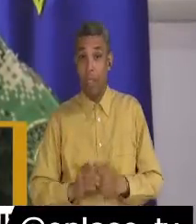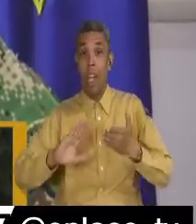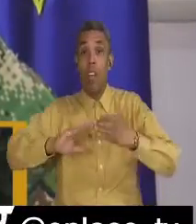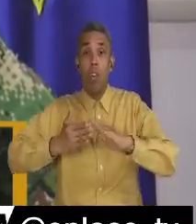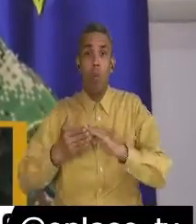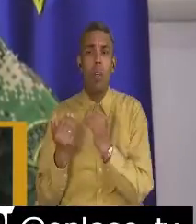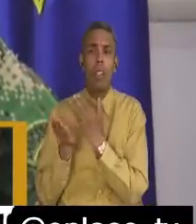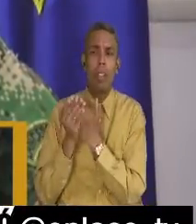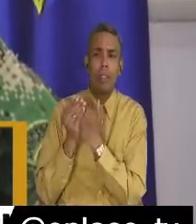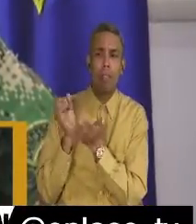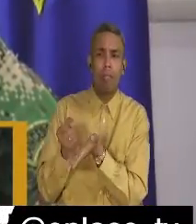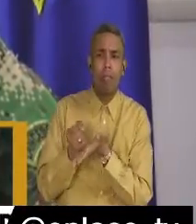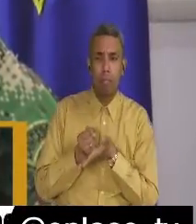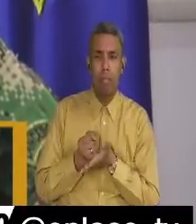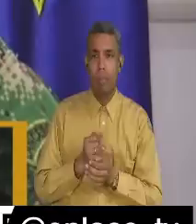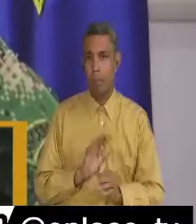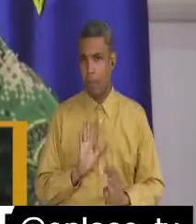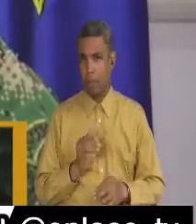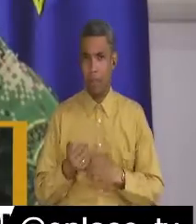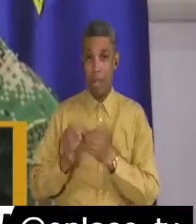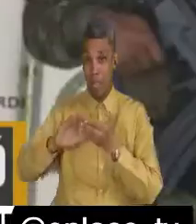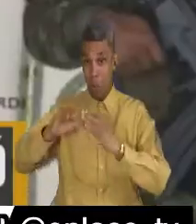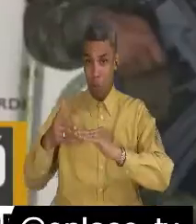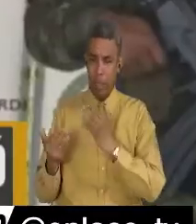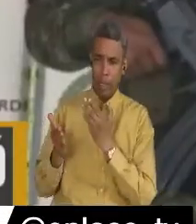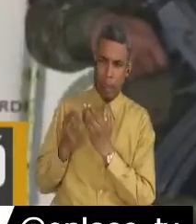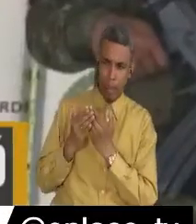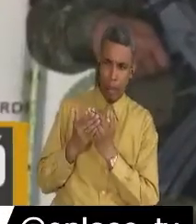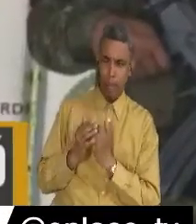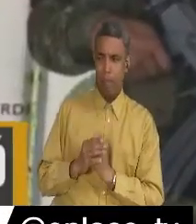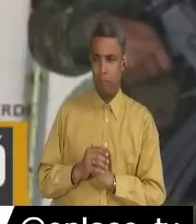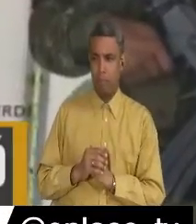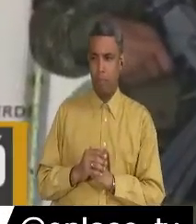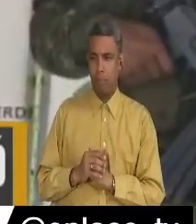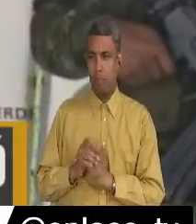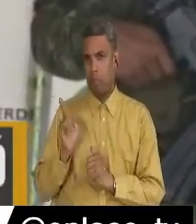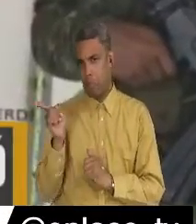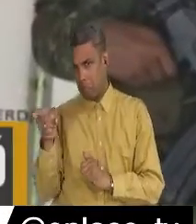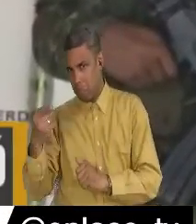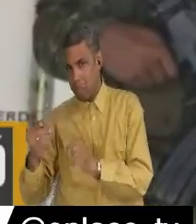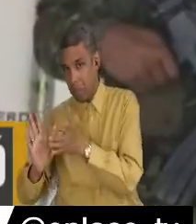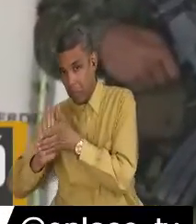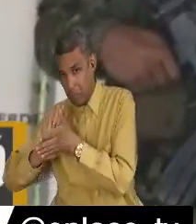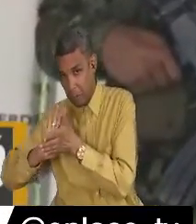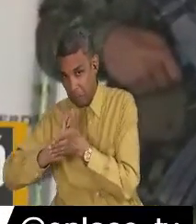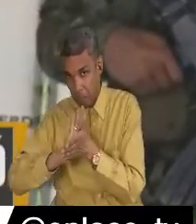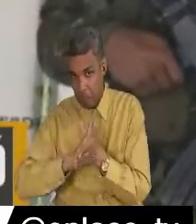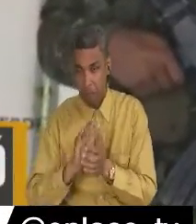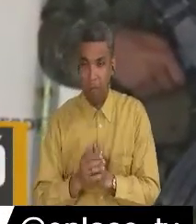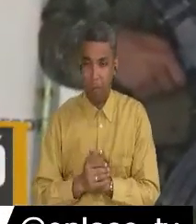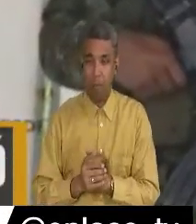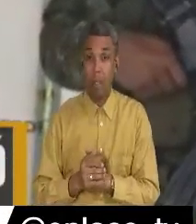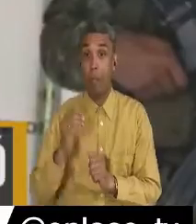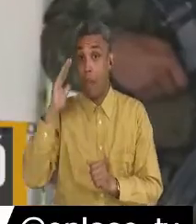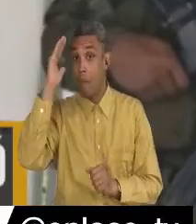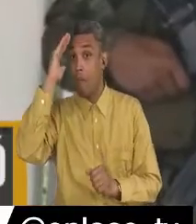durante el día se les hizo seguimiento con la red de cooperantes, e inclusive también en la ayuda de la hermana policía y la